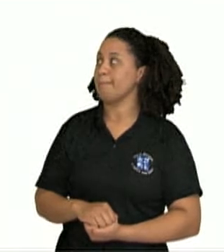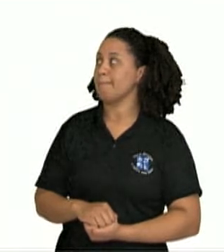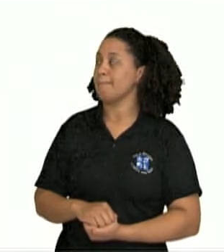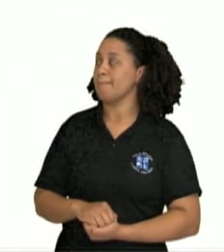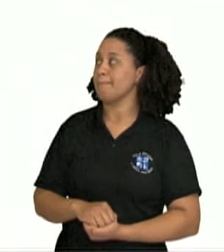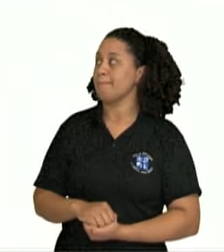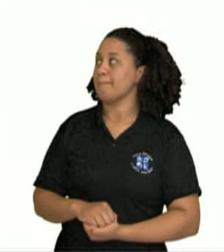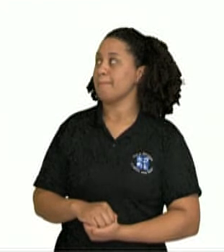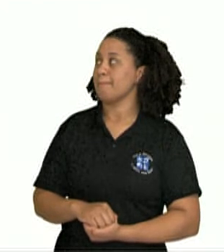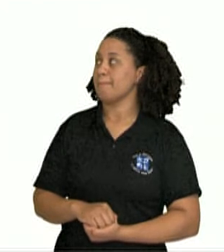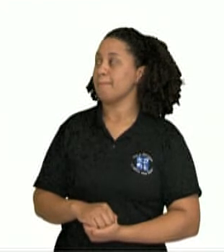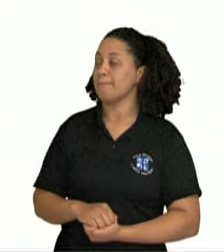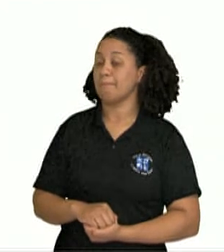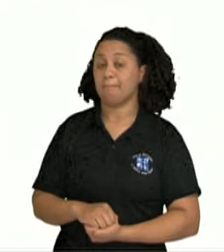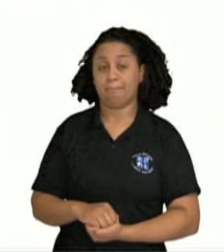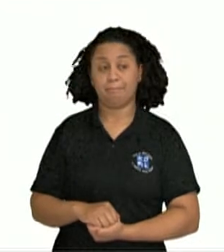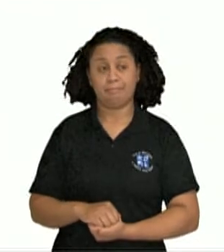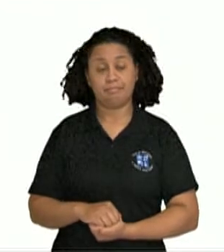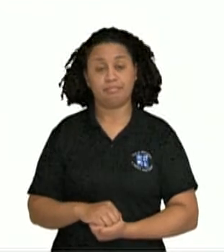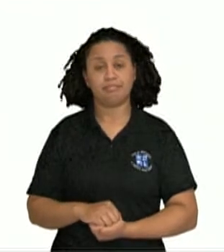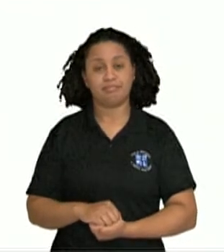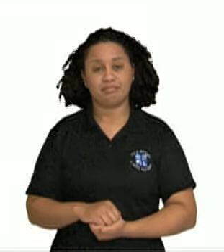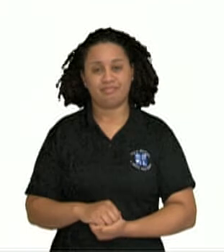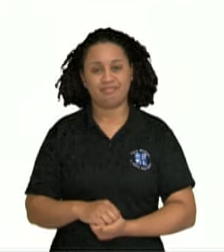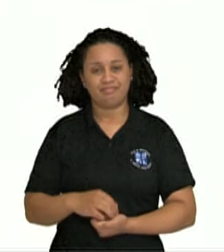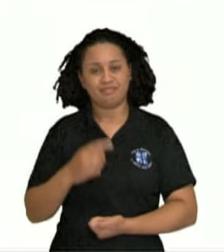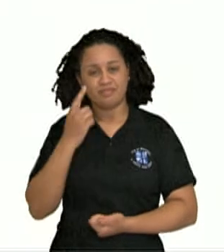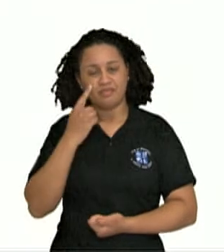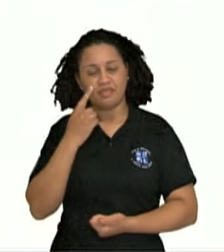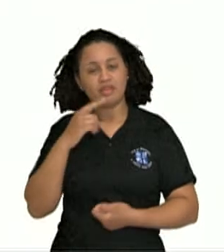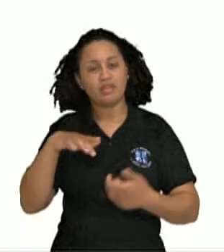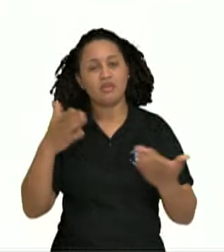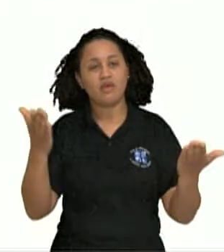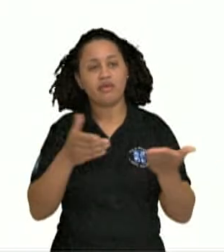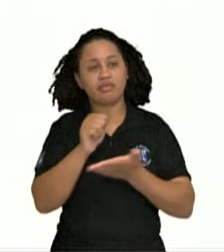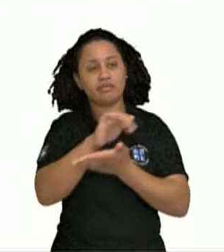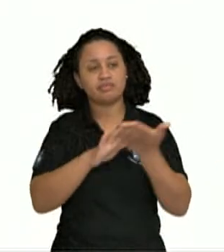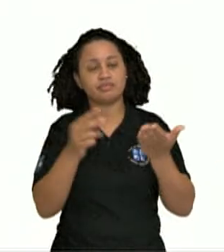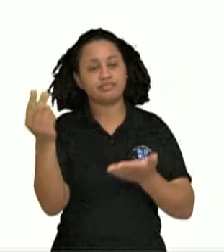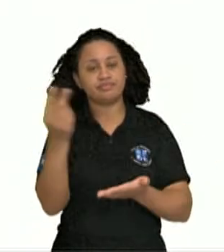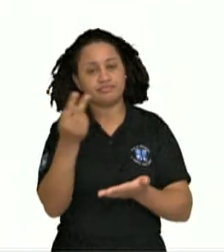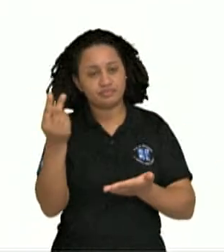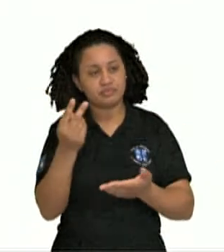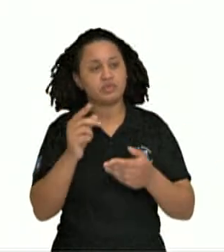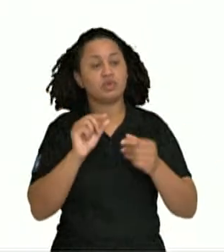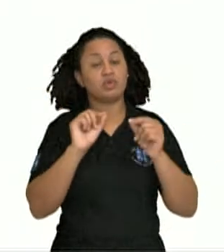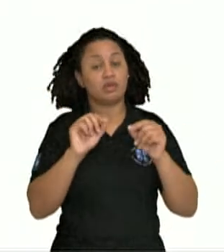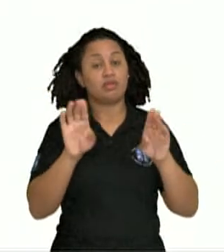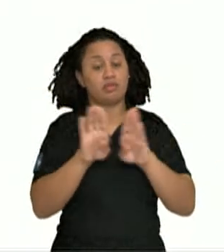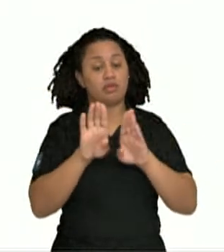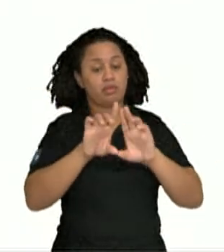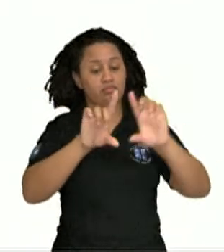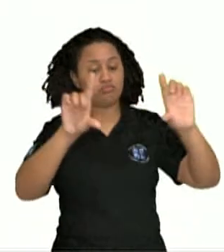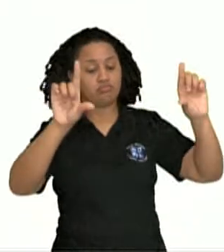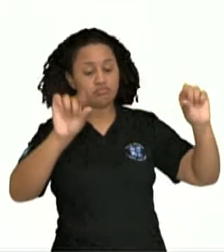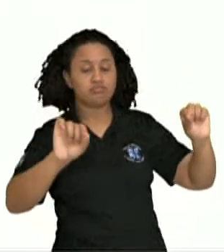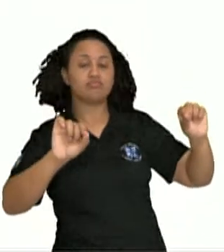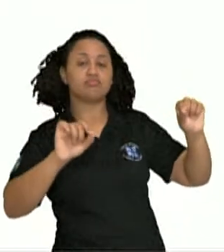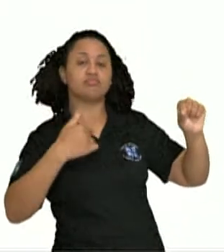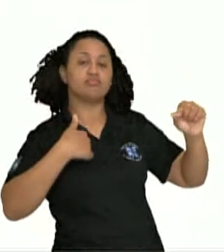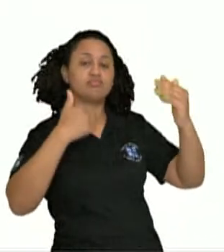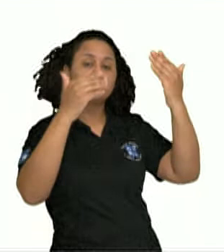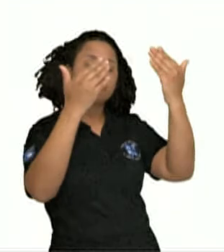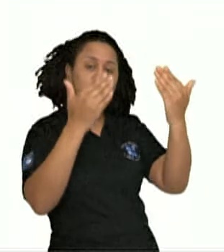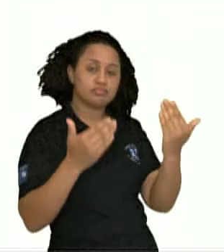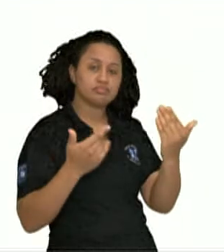cierto. Bien, vamos aí para a atividade 2, analisando aí mais um fragmento do poema.